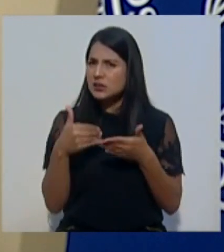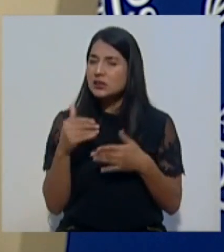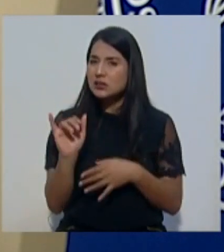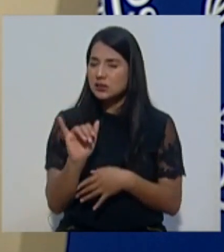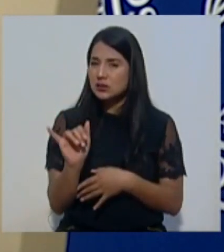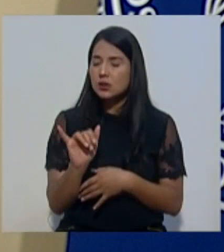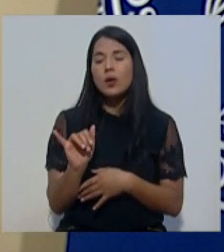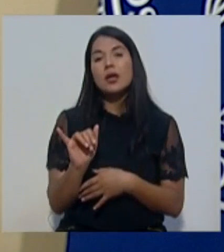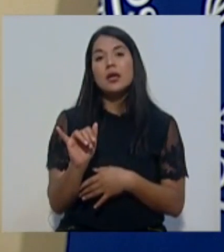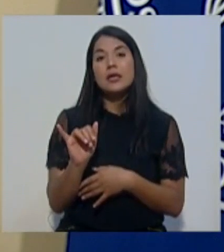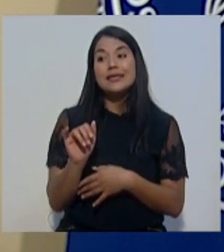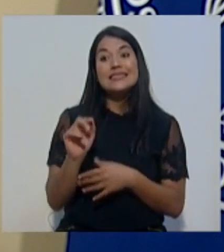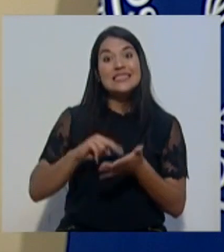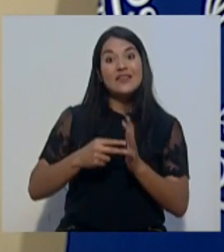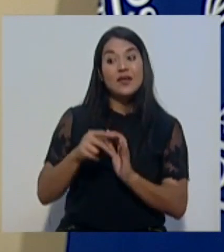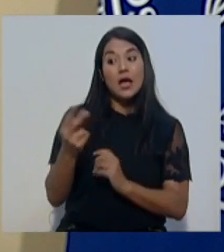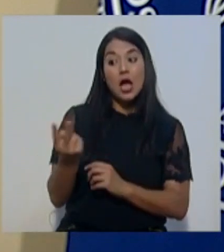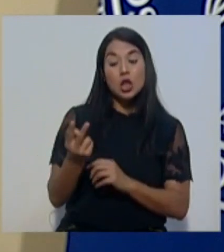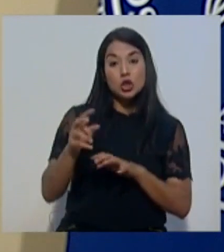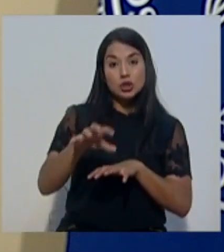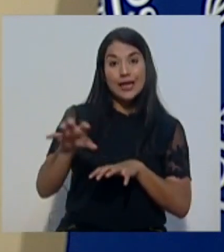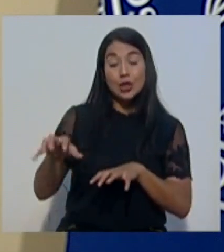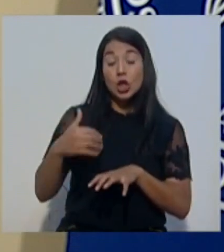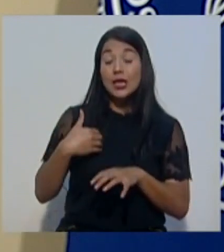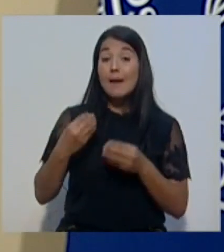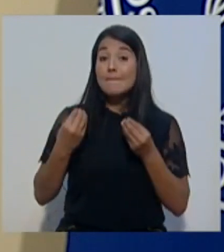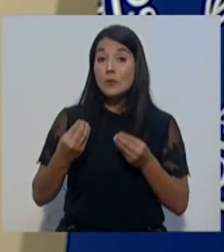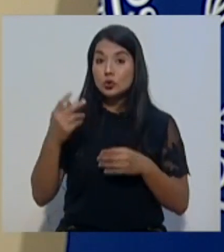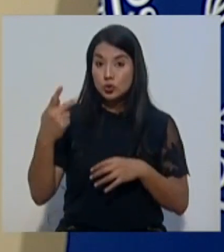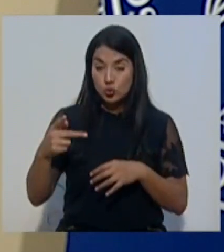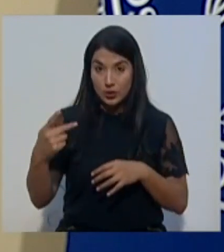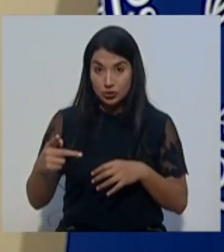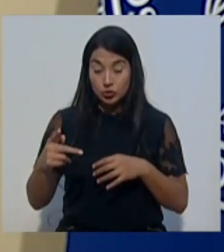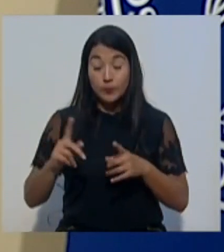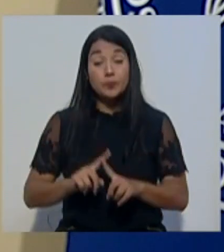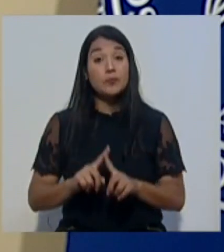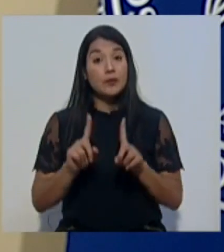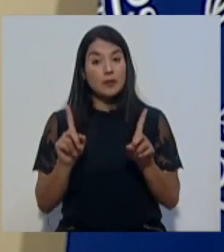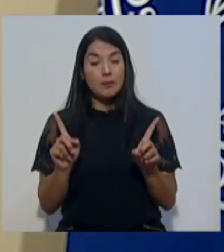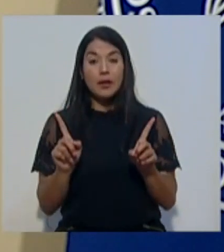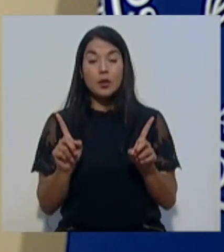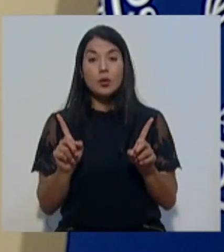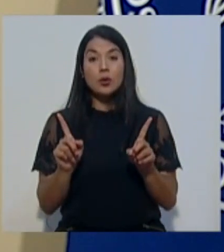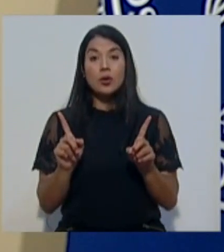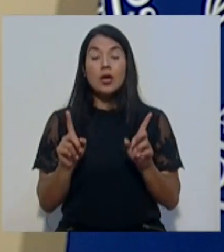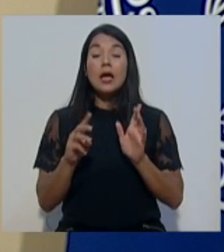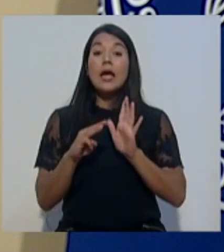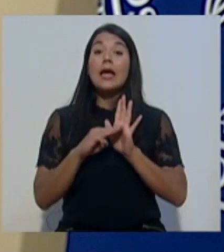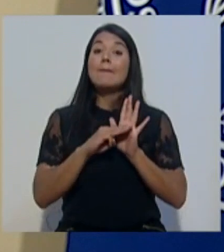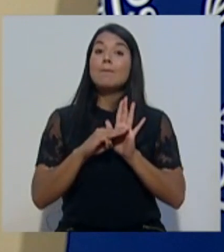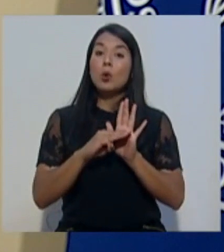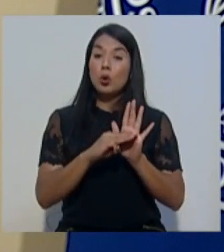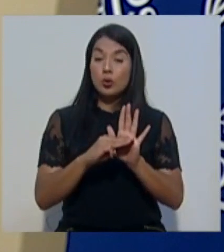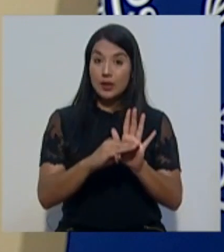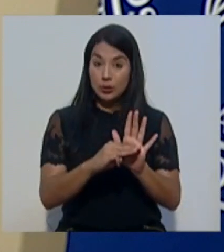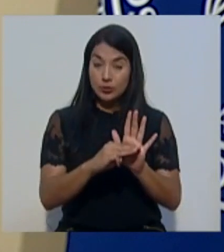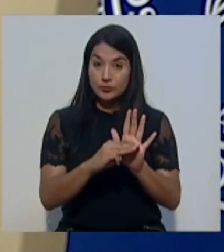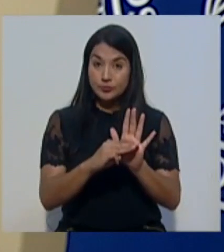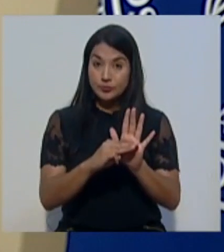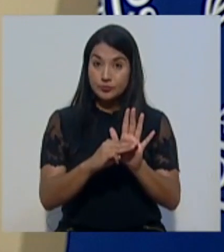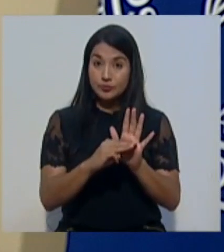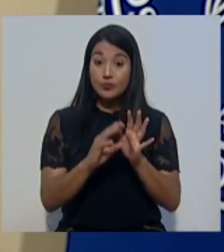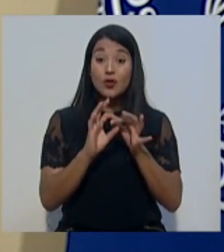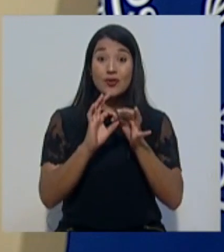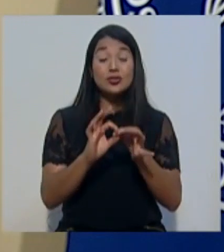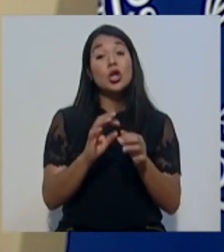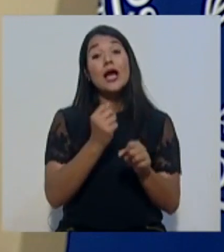hay alto riesgo allí. No obstante eso, el modelo de